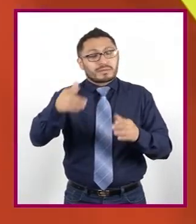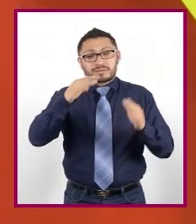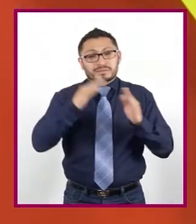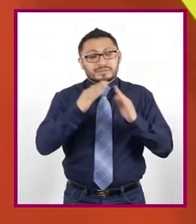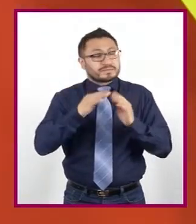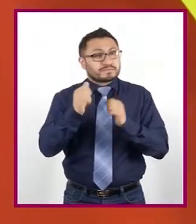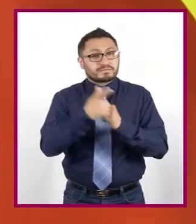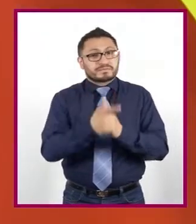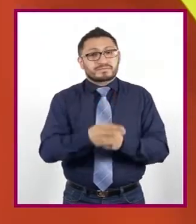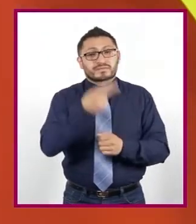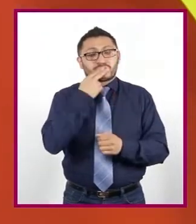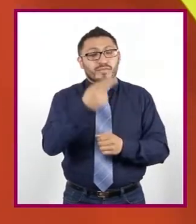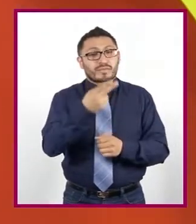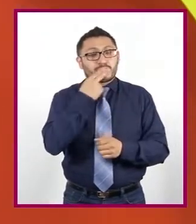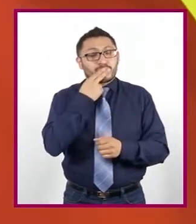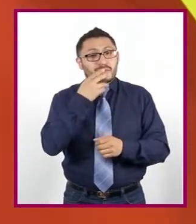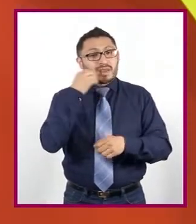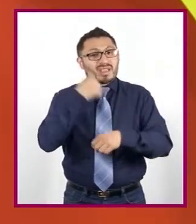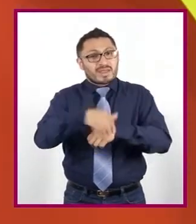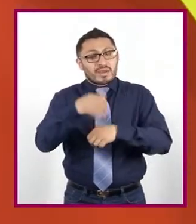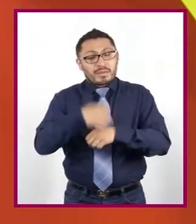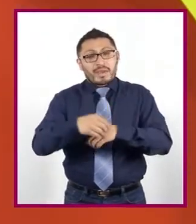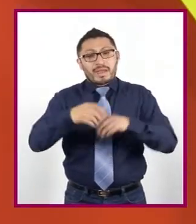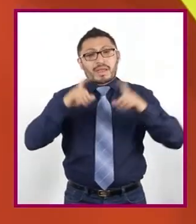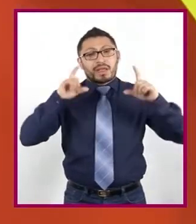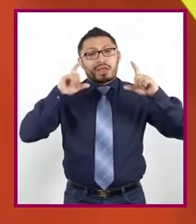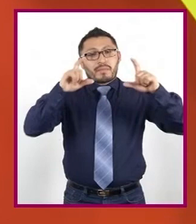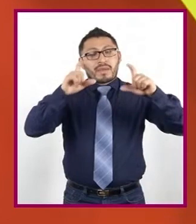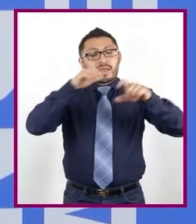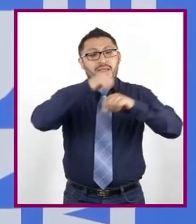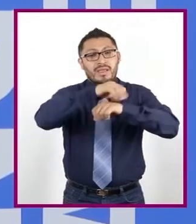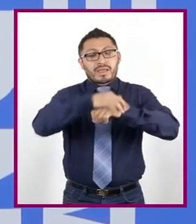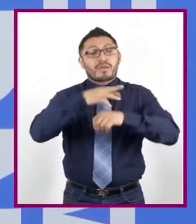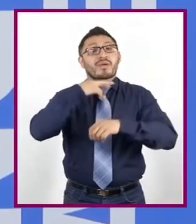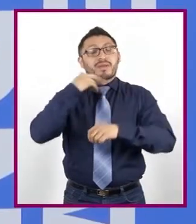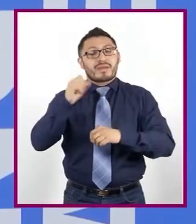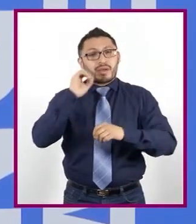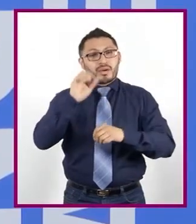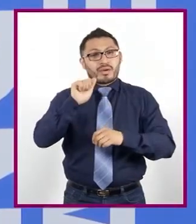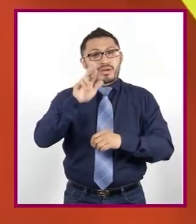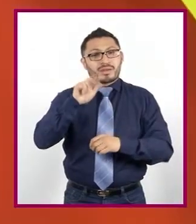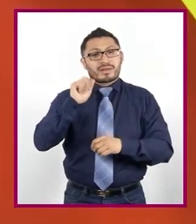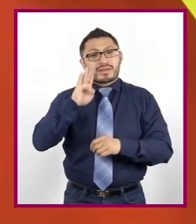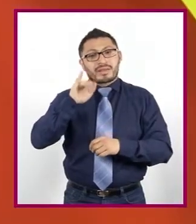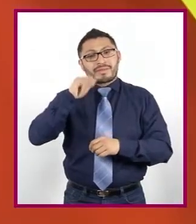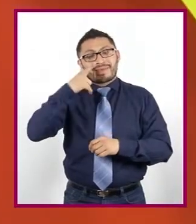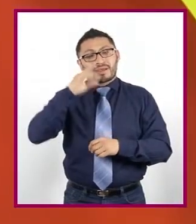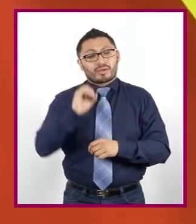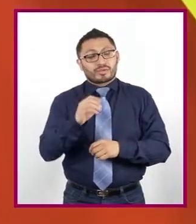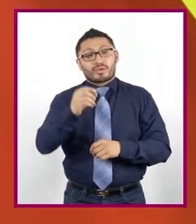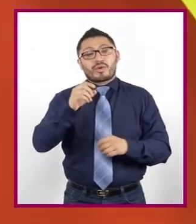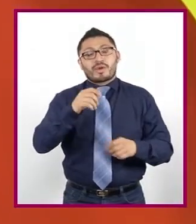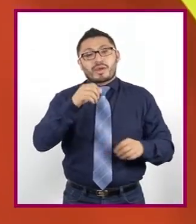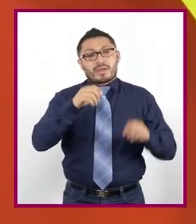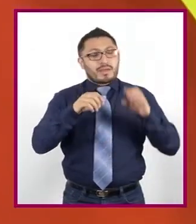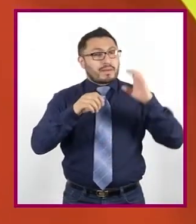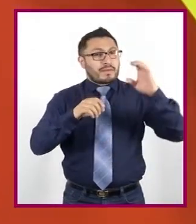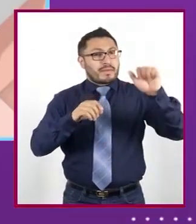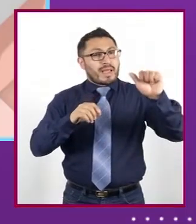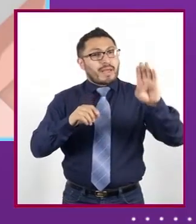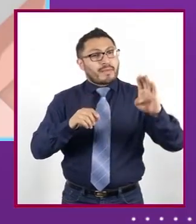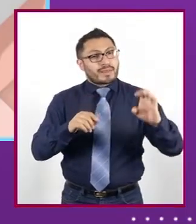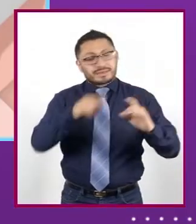Además, emplean numerales, paréntesis con números romanos o arábigos e incisos con letras para organizar